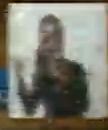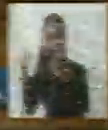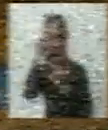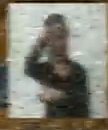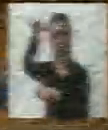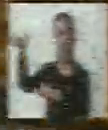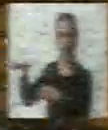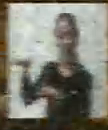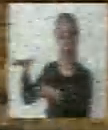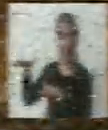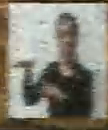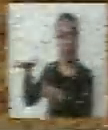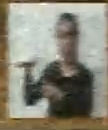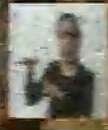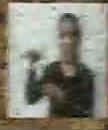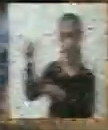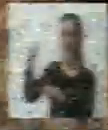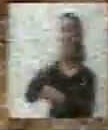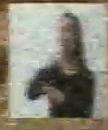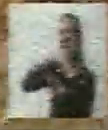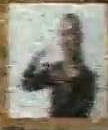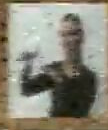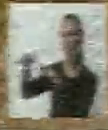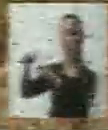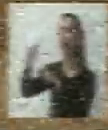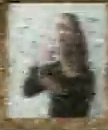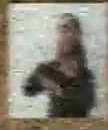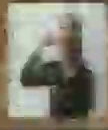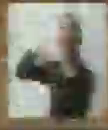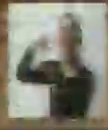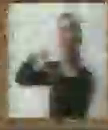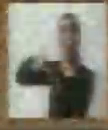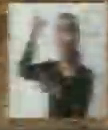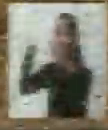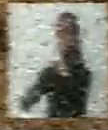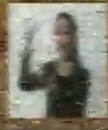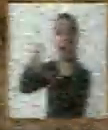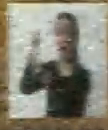de esa localidad, donde el personal empleado que trabaja ahí